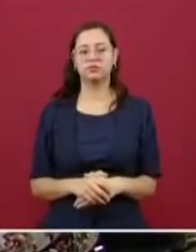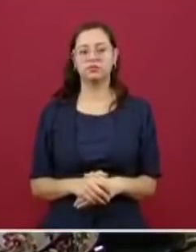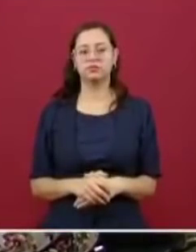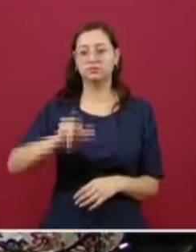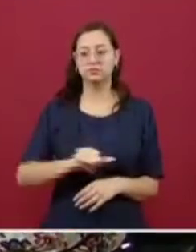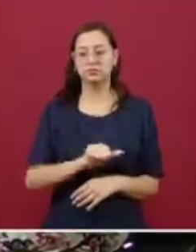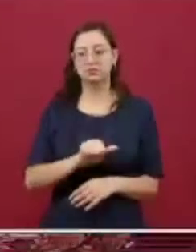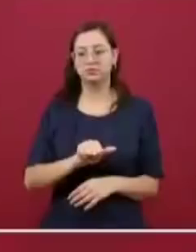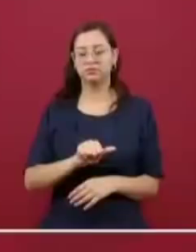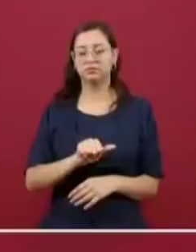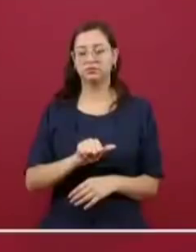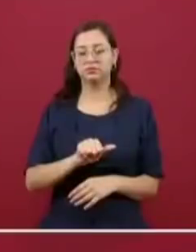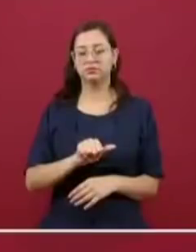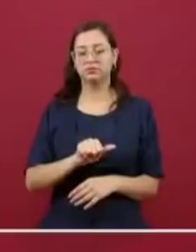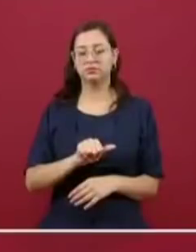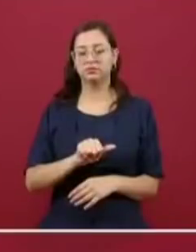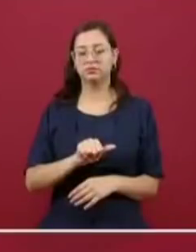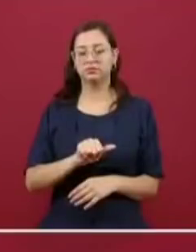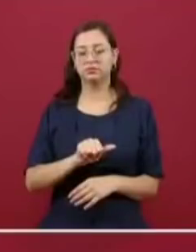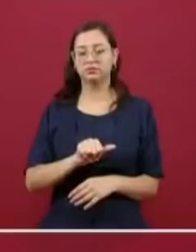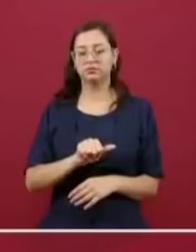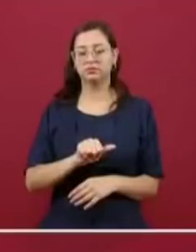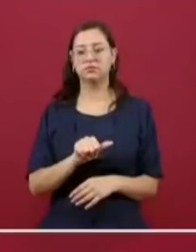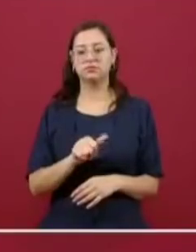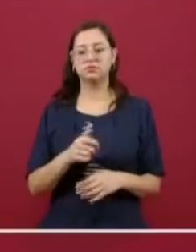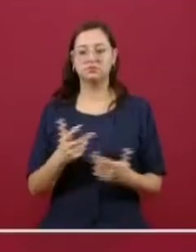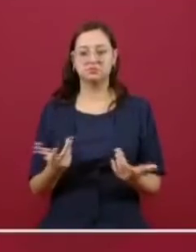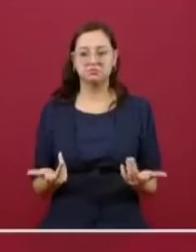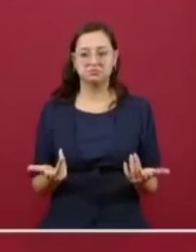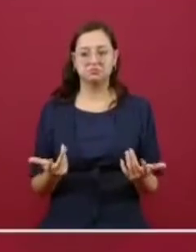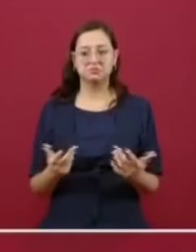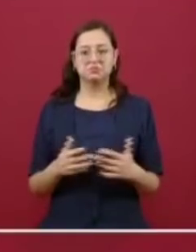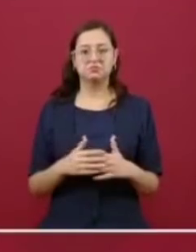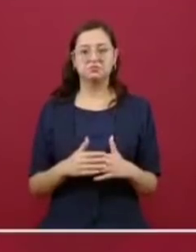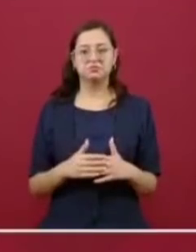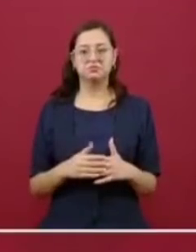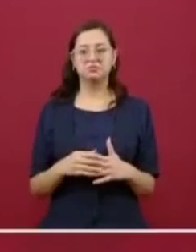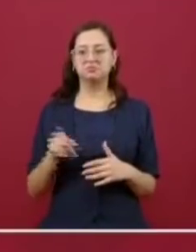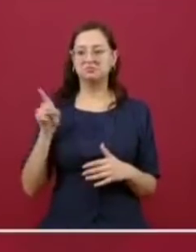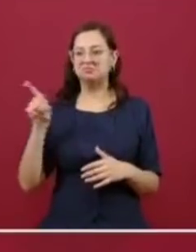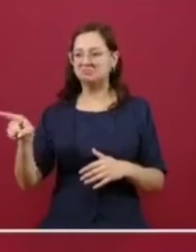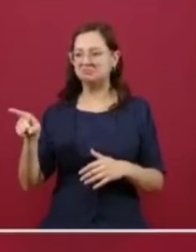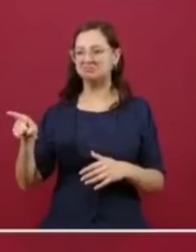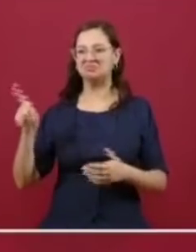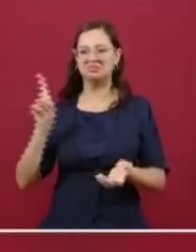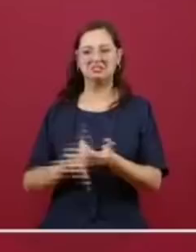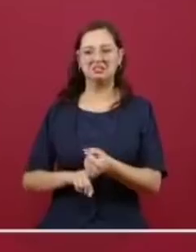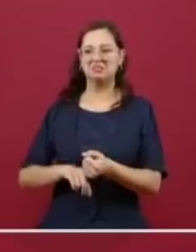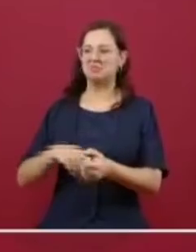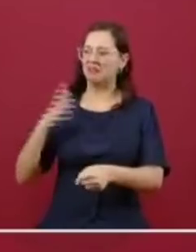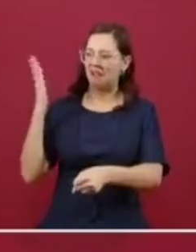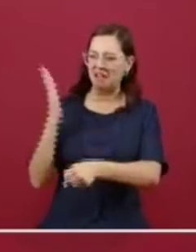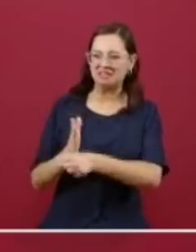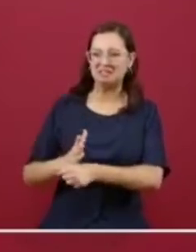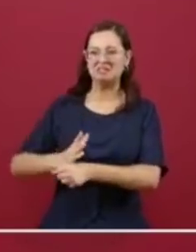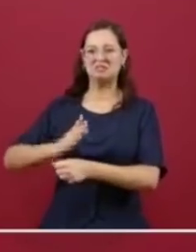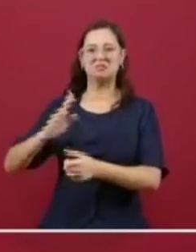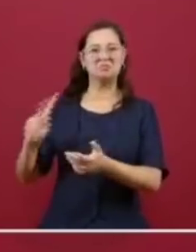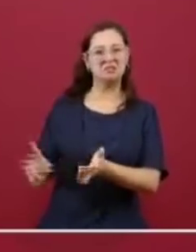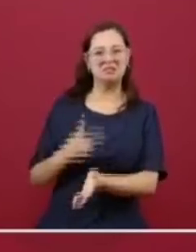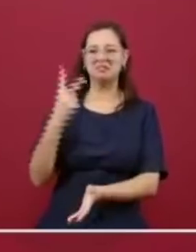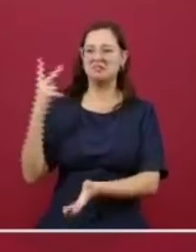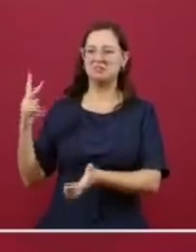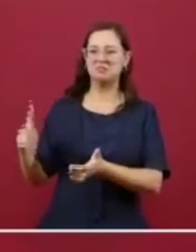Posteriormente, pues ha sido un penal de castigo de las